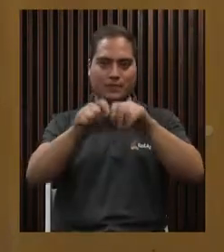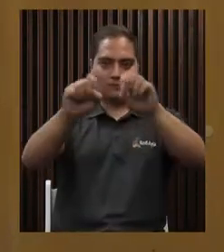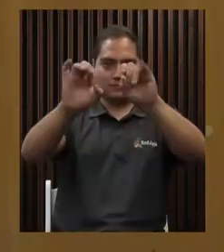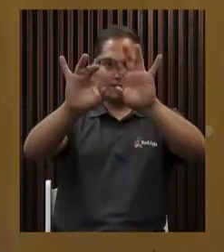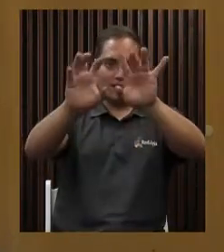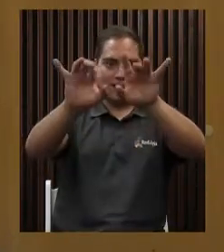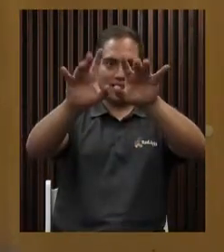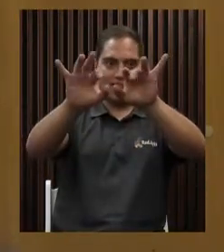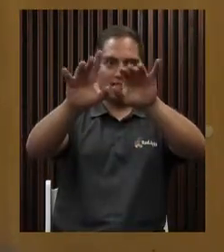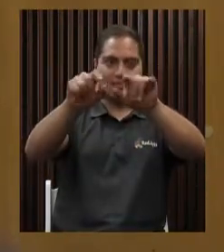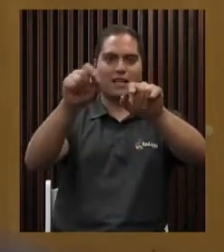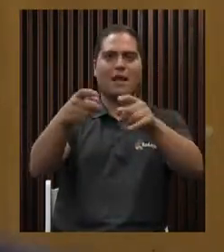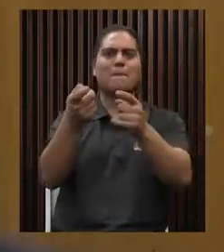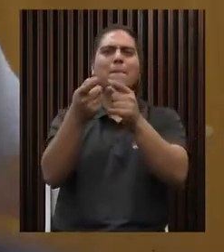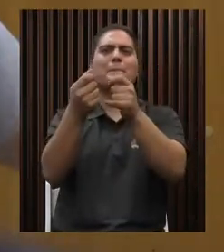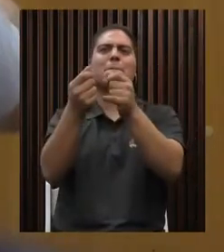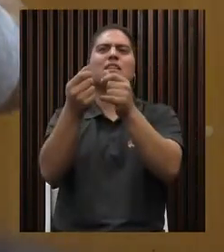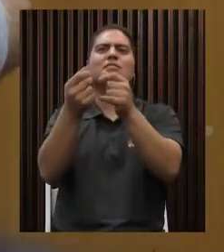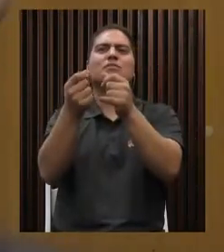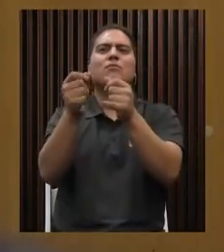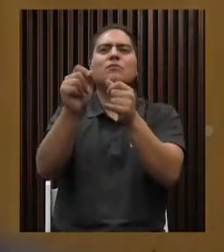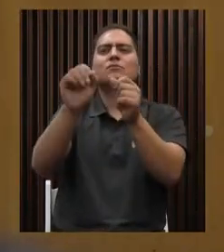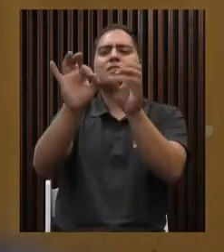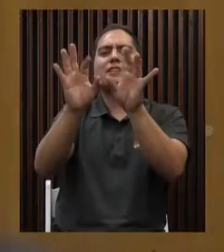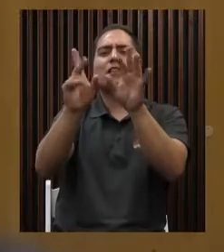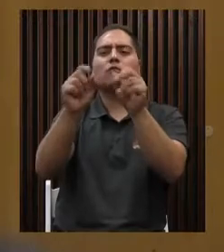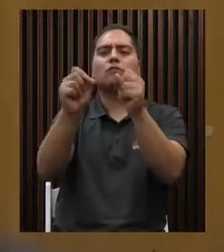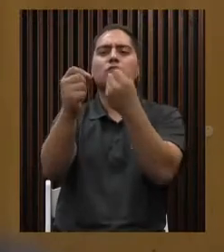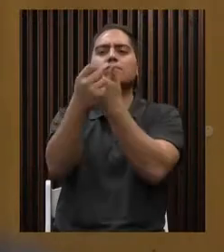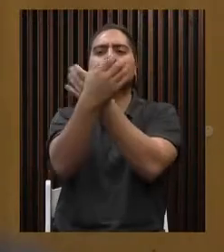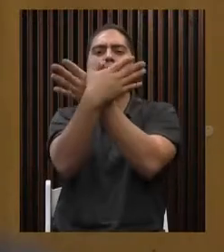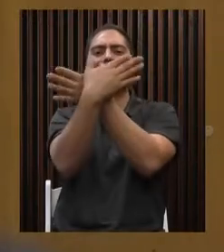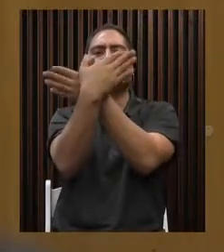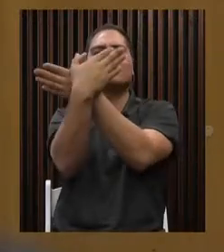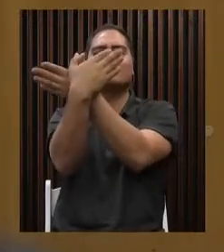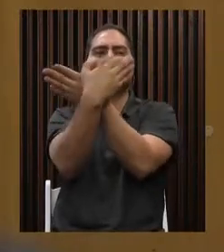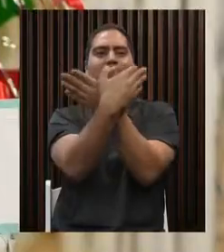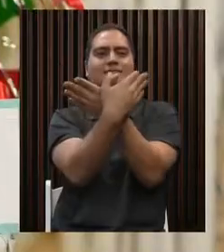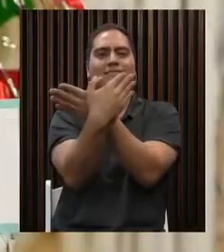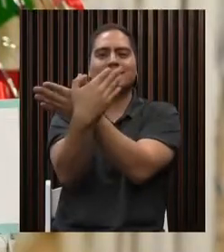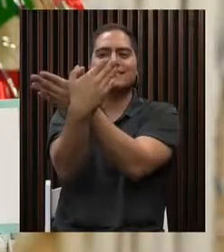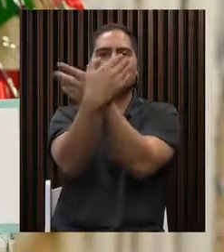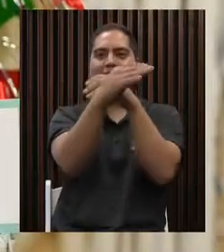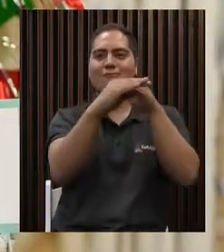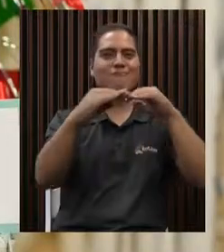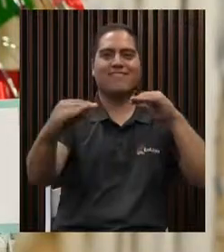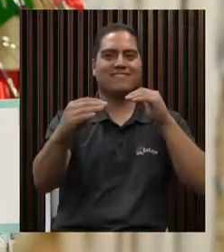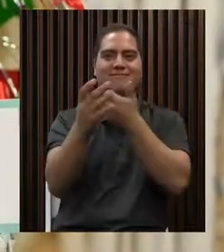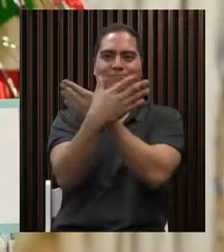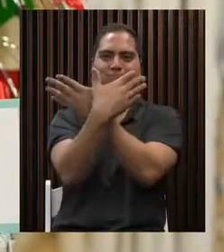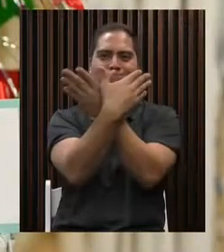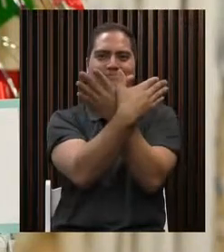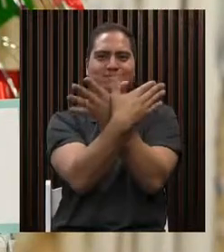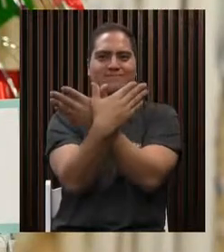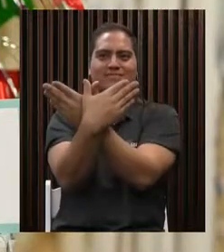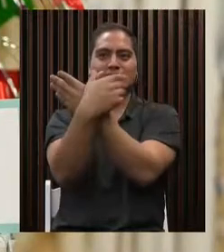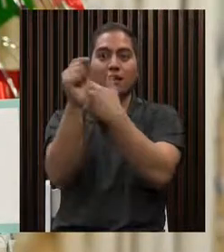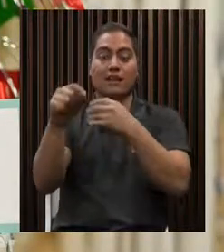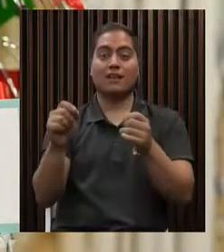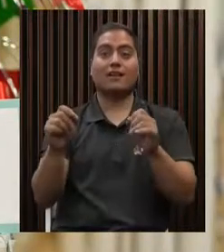de un pajarito, ¿no? Algo así, ¿verdad? No sé si se entiende la idea. Aún así, la imagen muestra aquí las